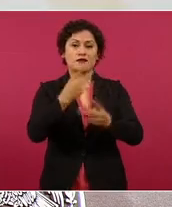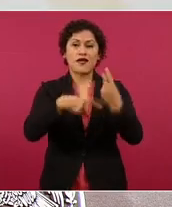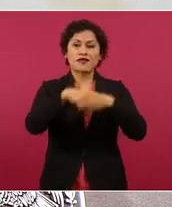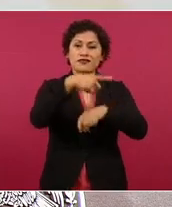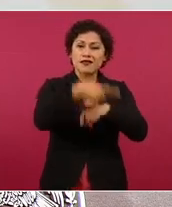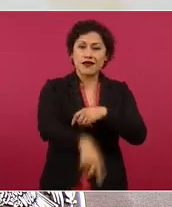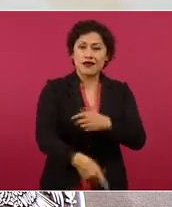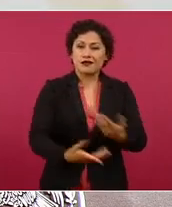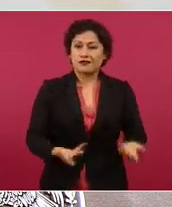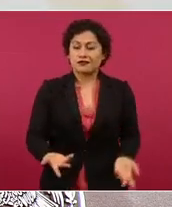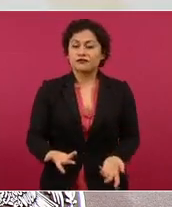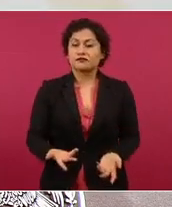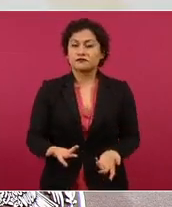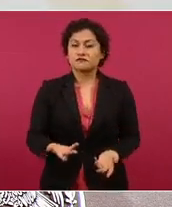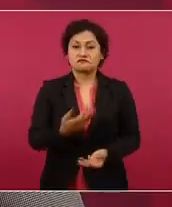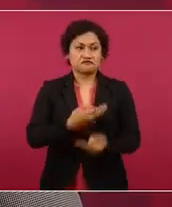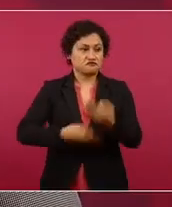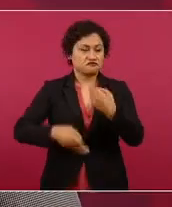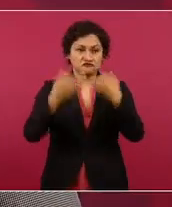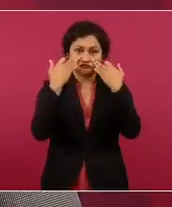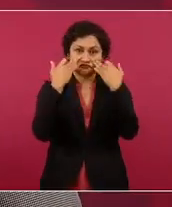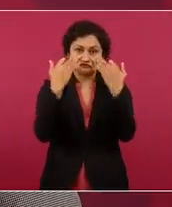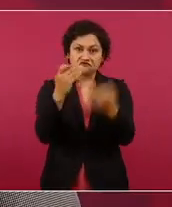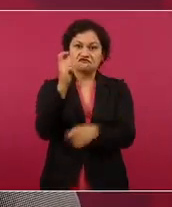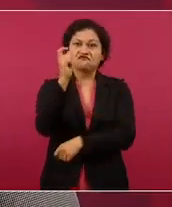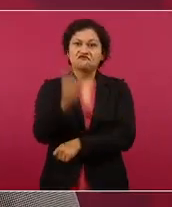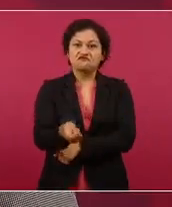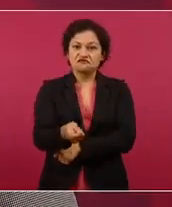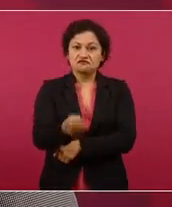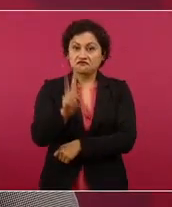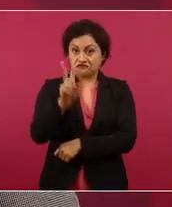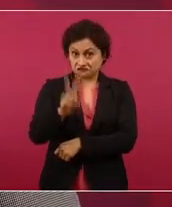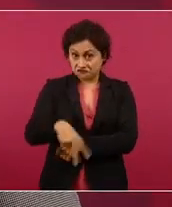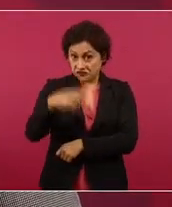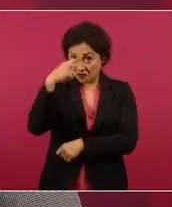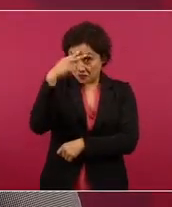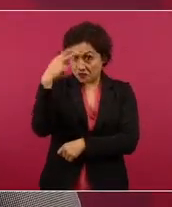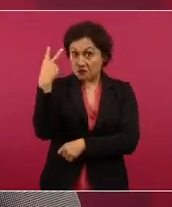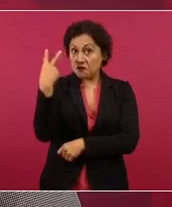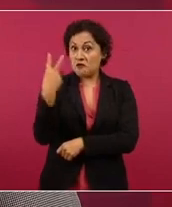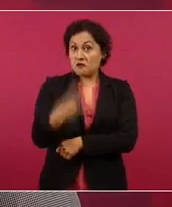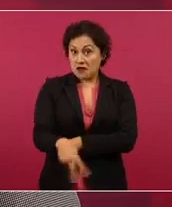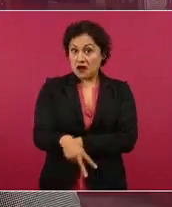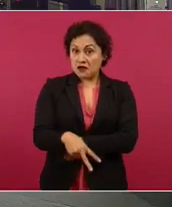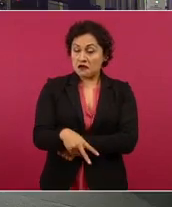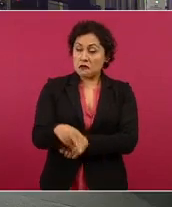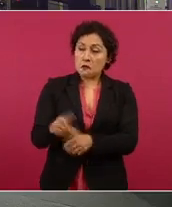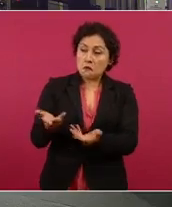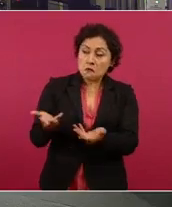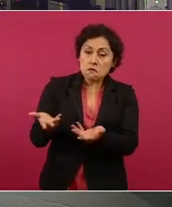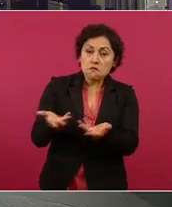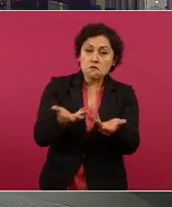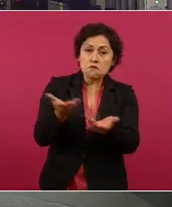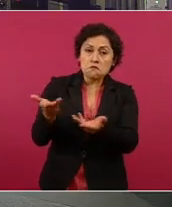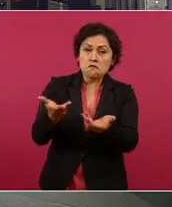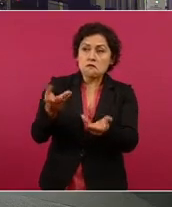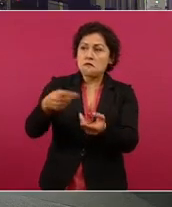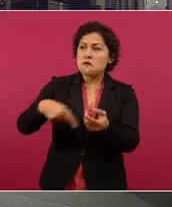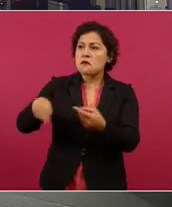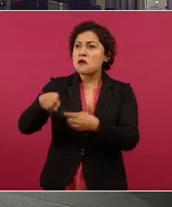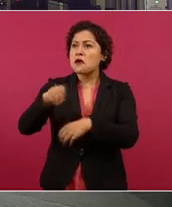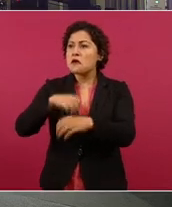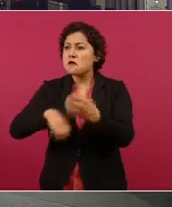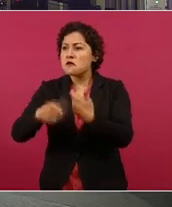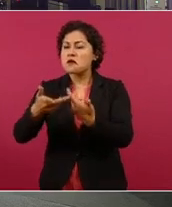como acabamos de atestiguar todos. México no puede permitir que estos grupos de interés continúen matando